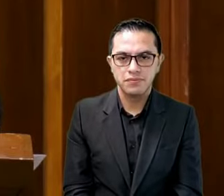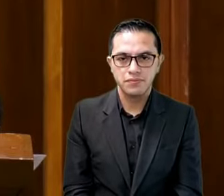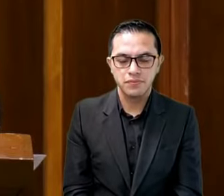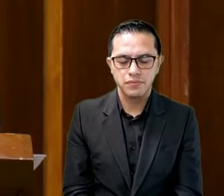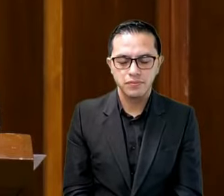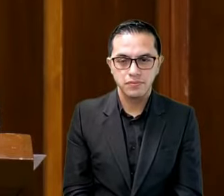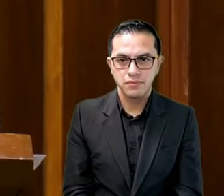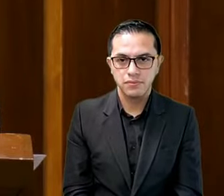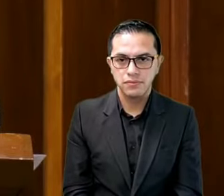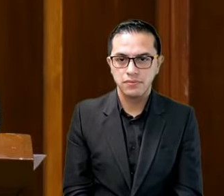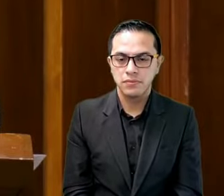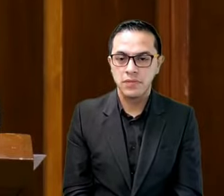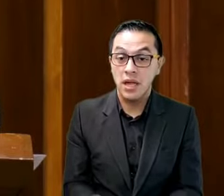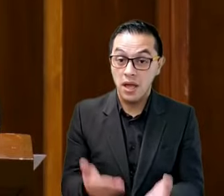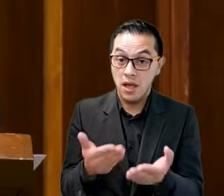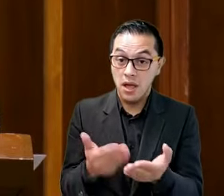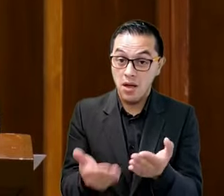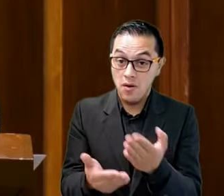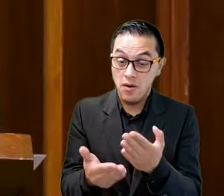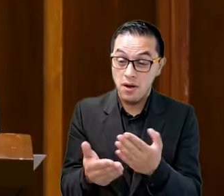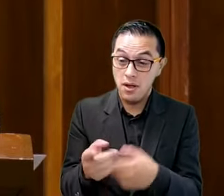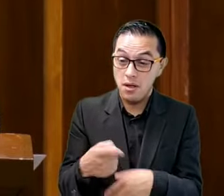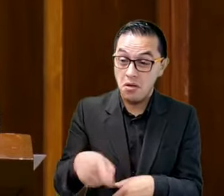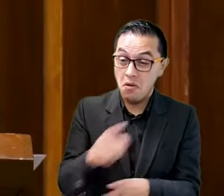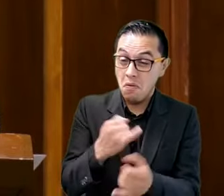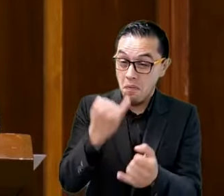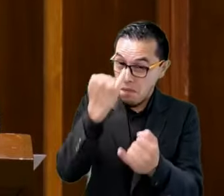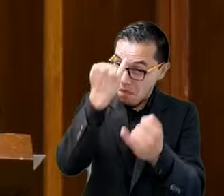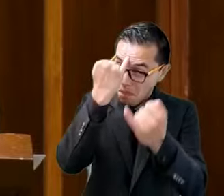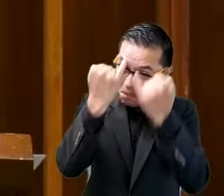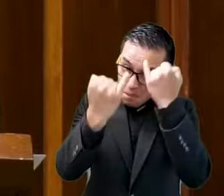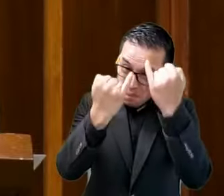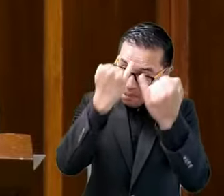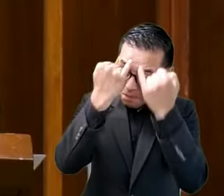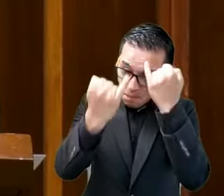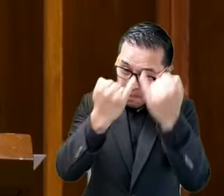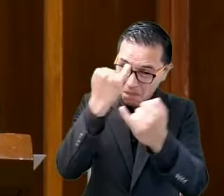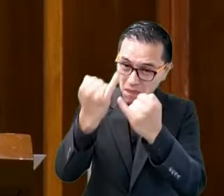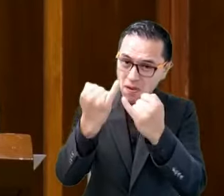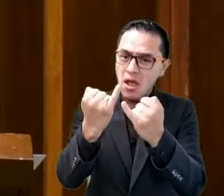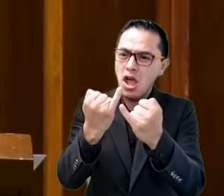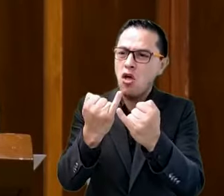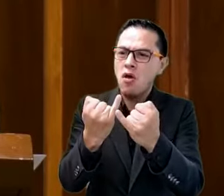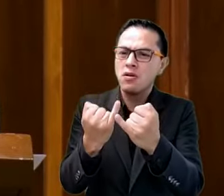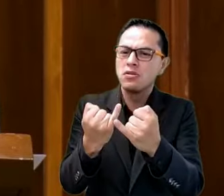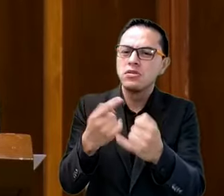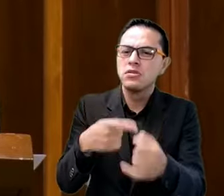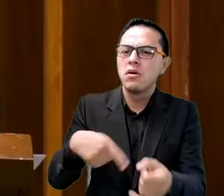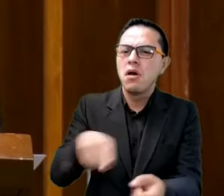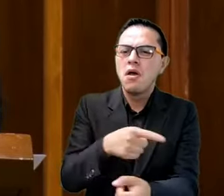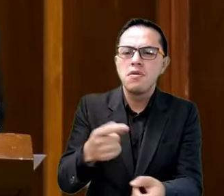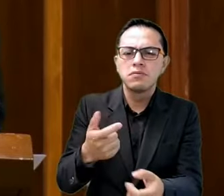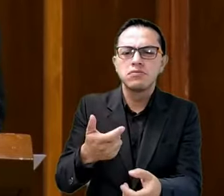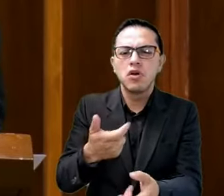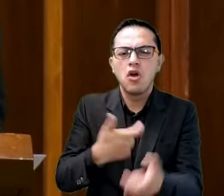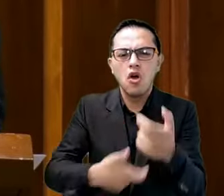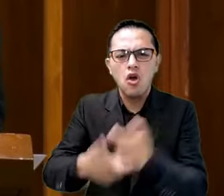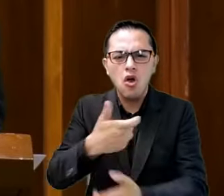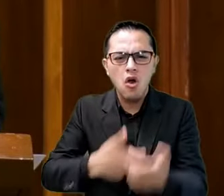la que los dogmas neoliberales comenzaban a dominar el discurso económico